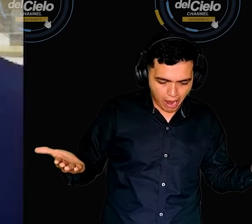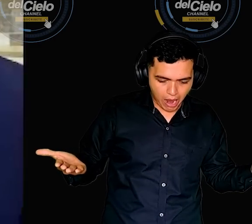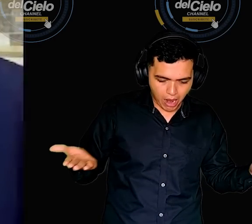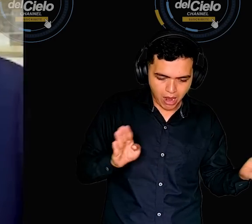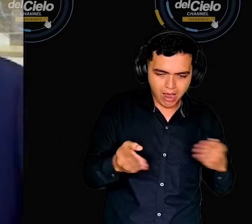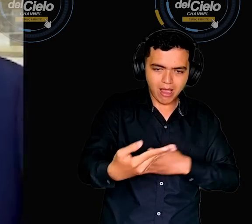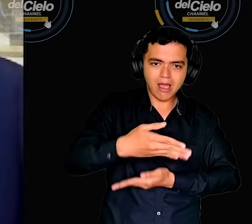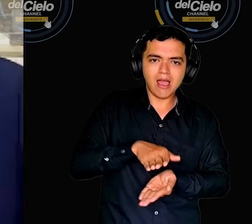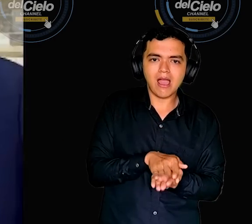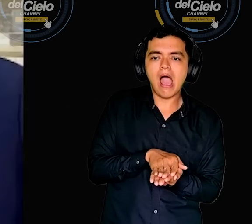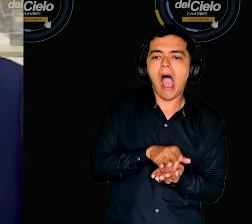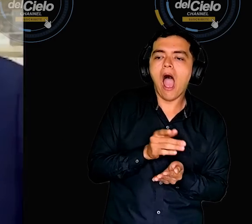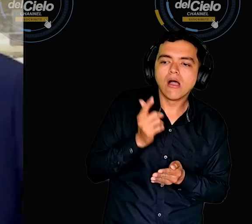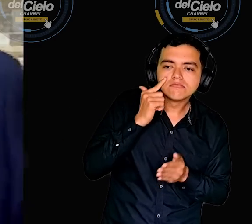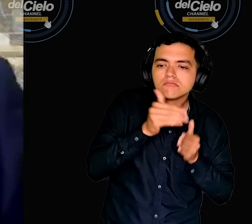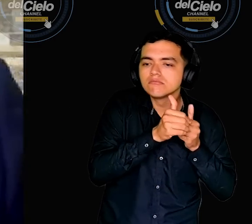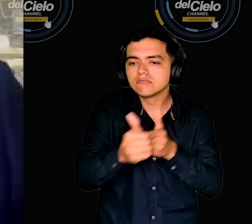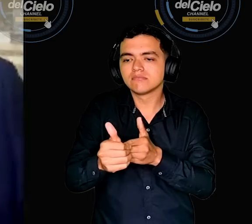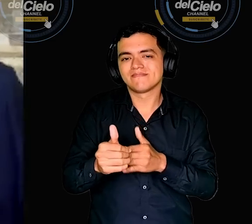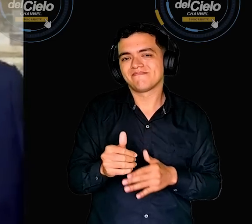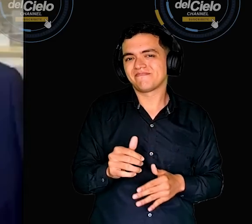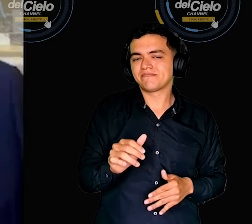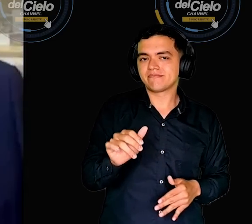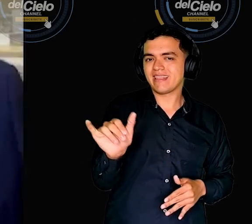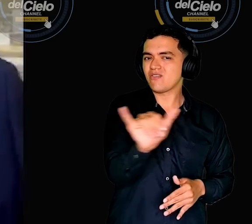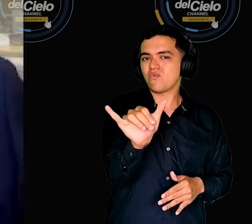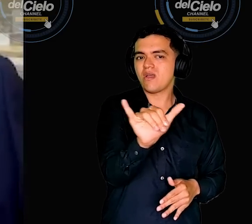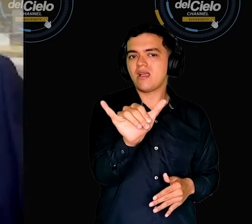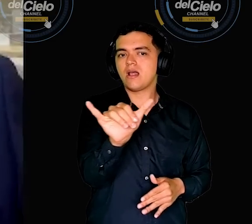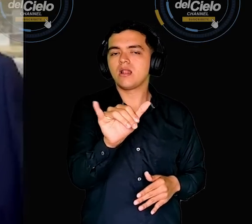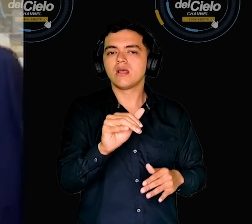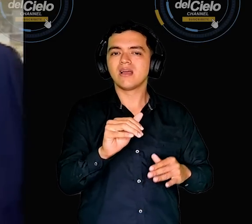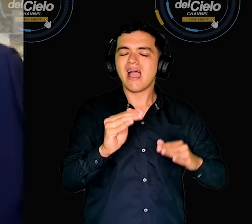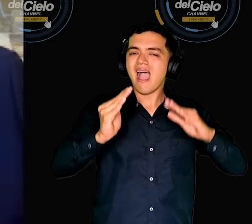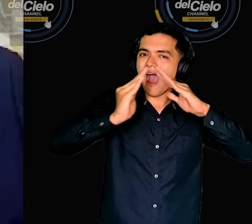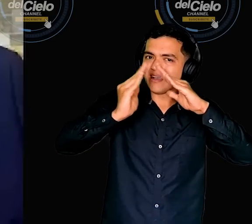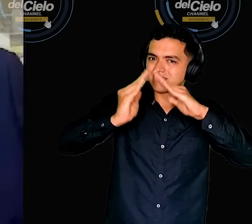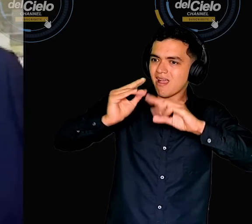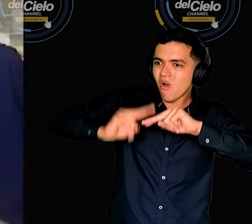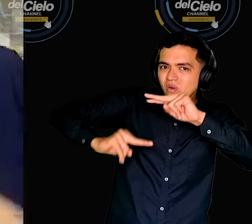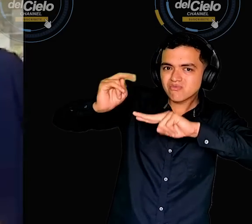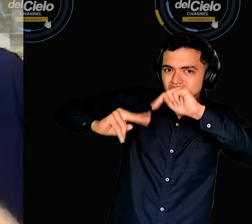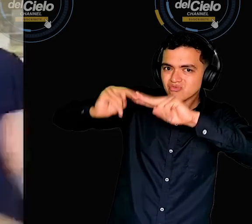metas. Uno a veces quiere conseguir metas, pero no quiere saber cómo. Y